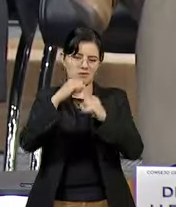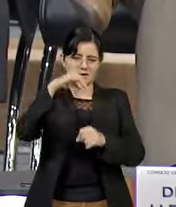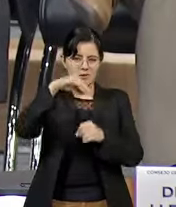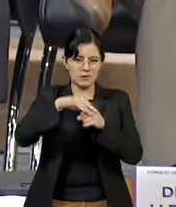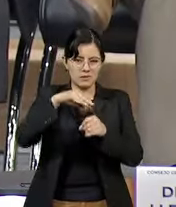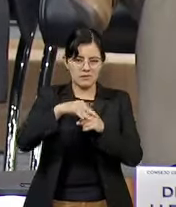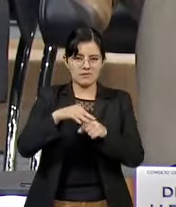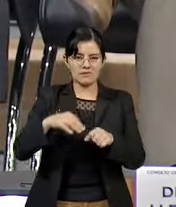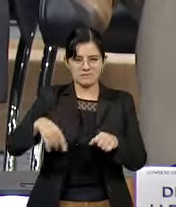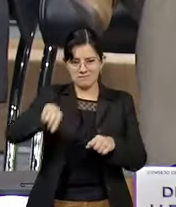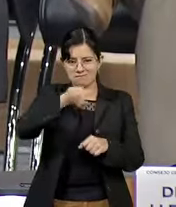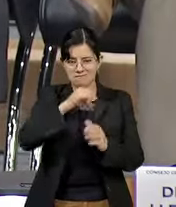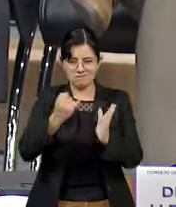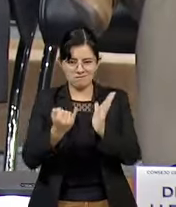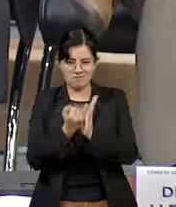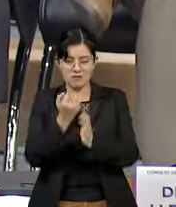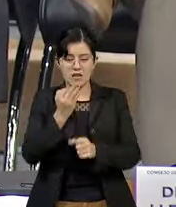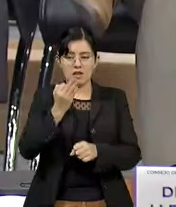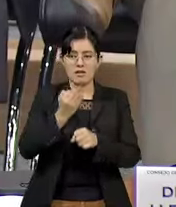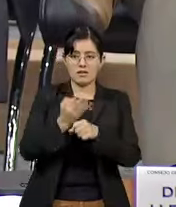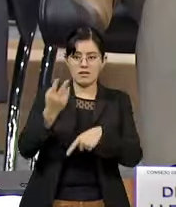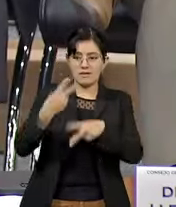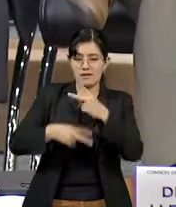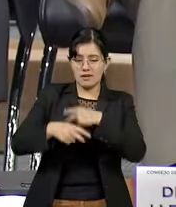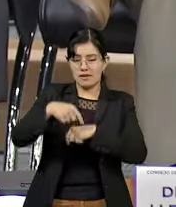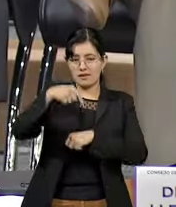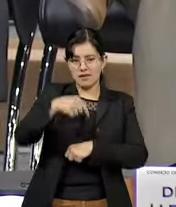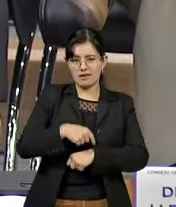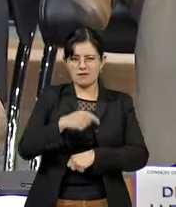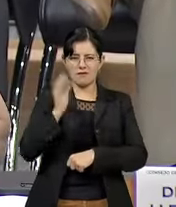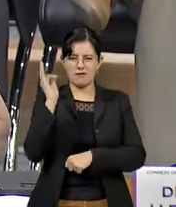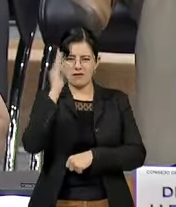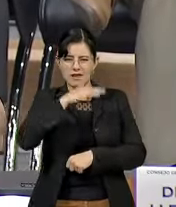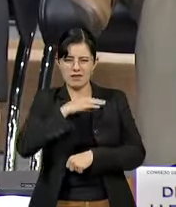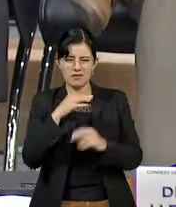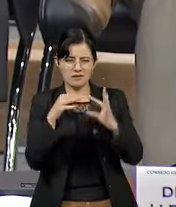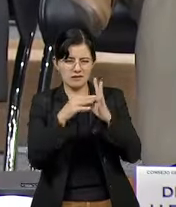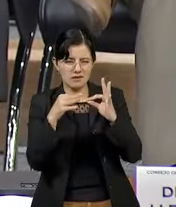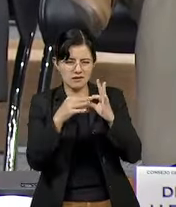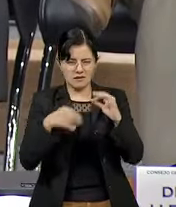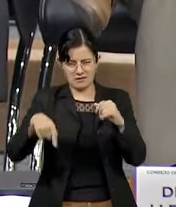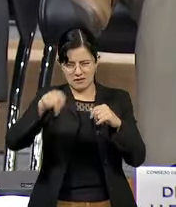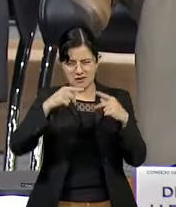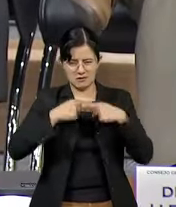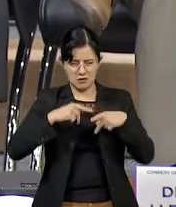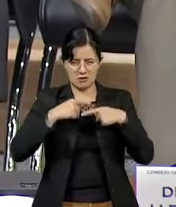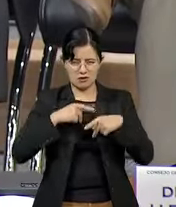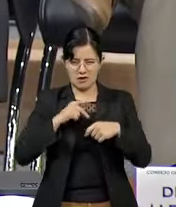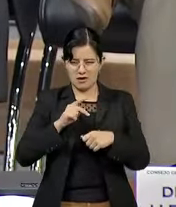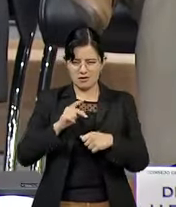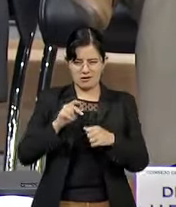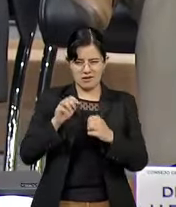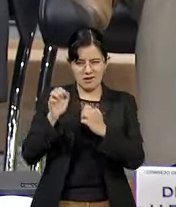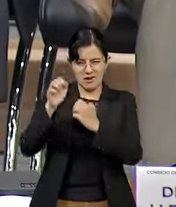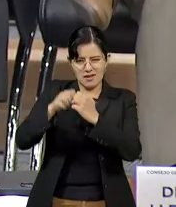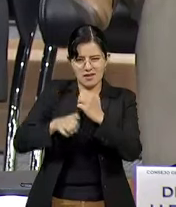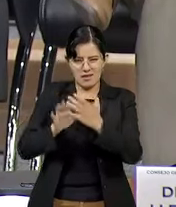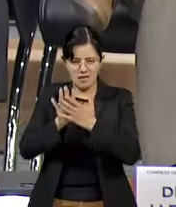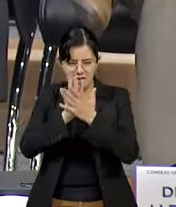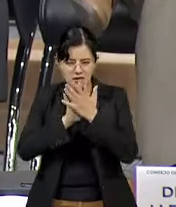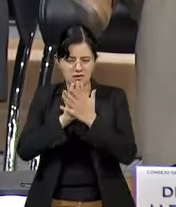ellos no vengan hacer señalamientos aquí falaces y quieran confundir a la opinión pública queriendo